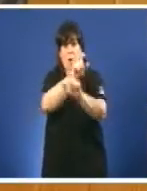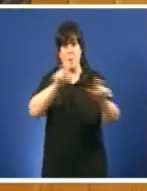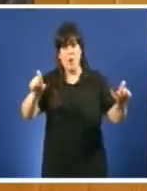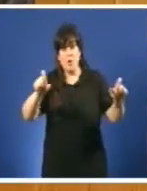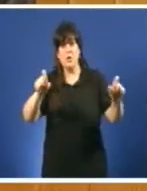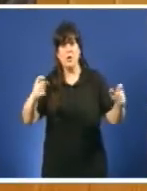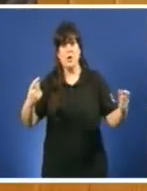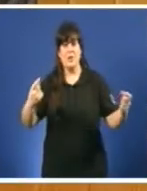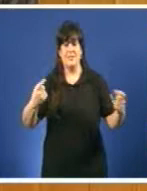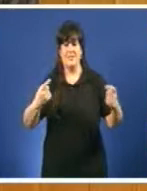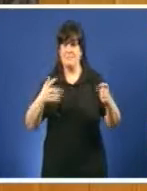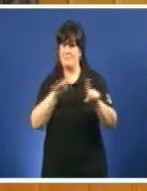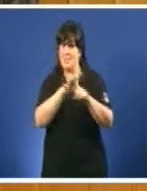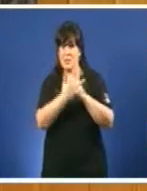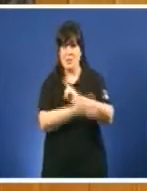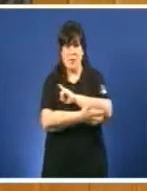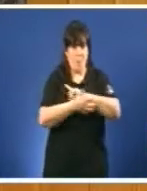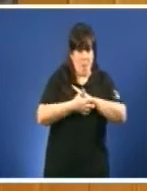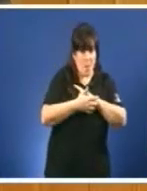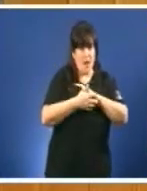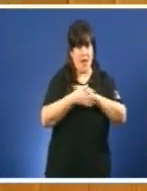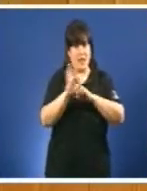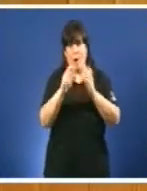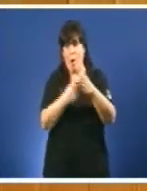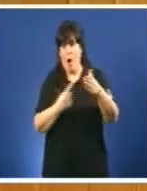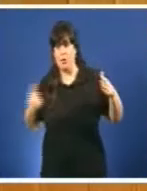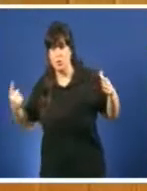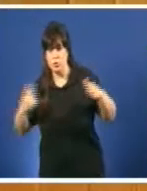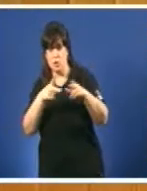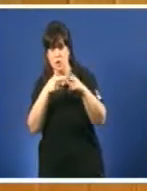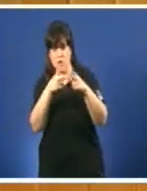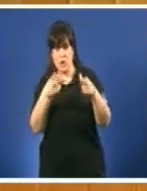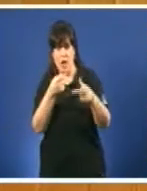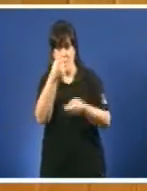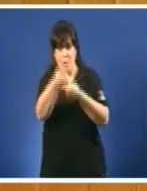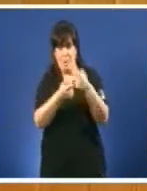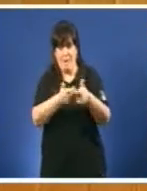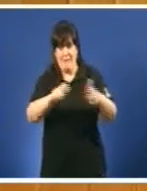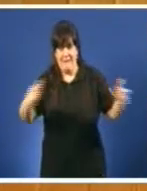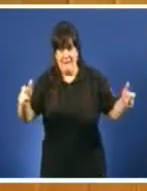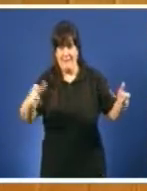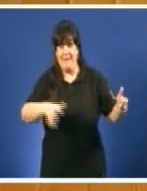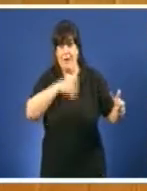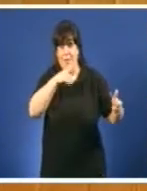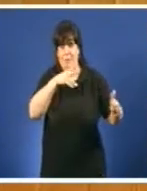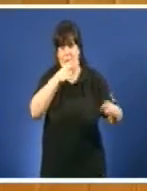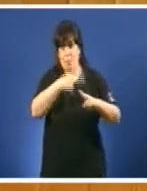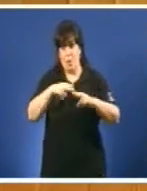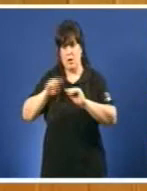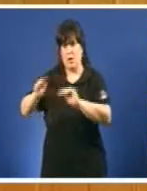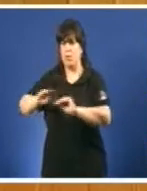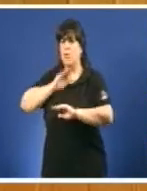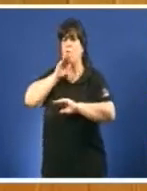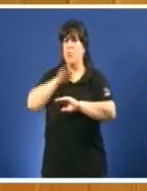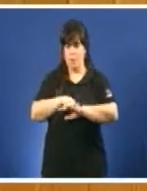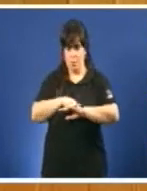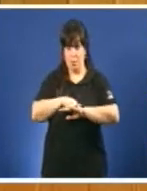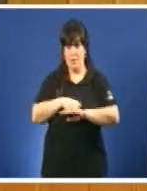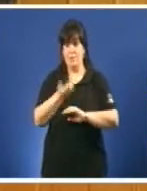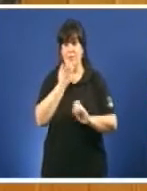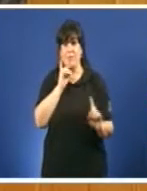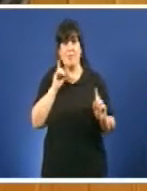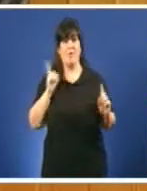situación de pobreza e de exclusión social, froito das súas políticas. Pero se analizamos en detalle os